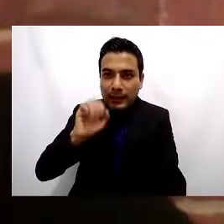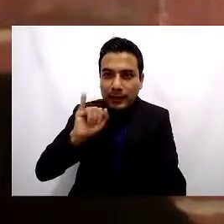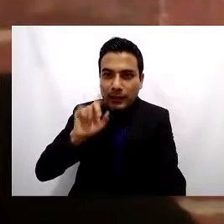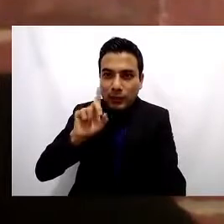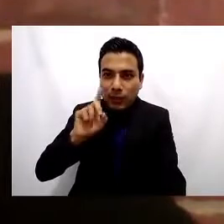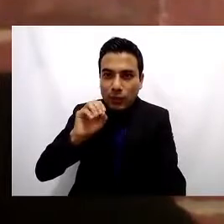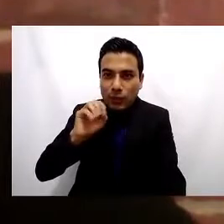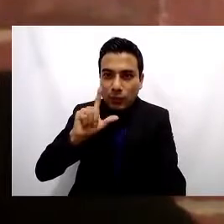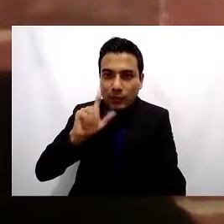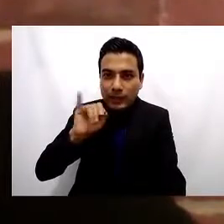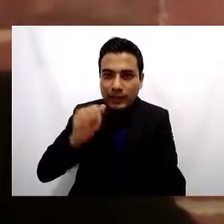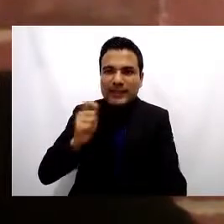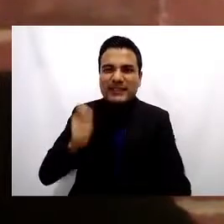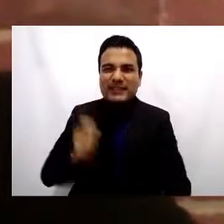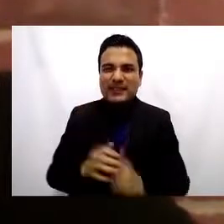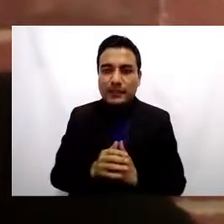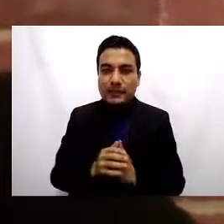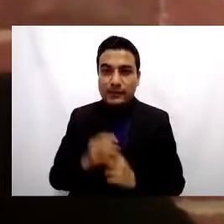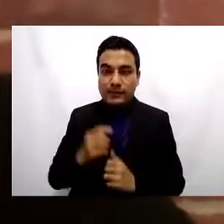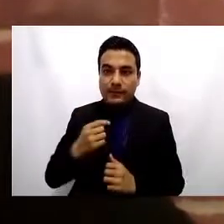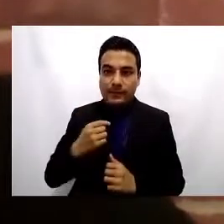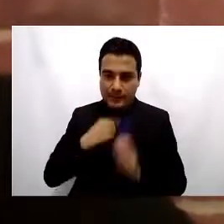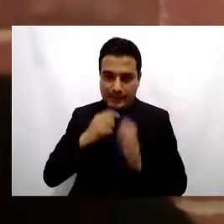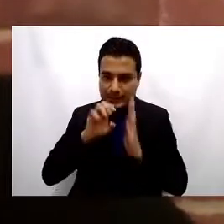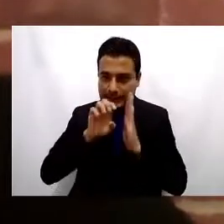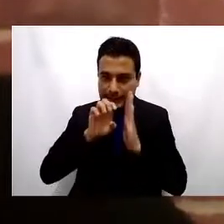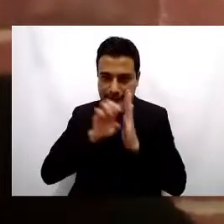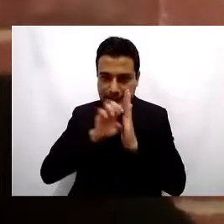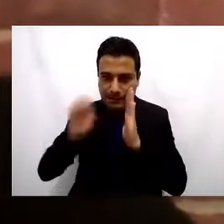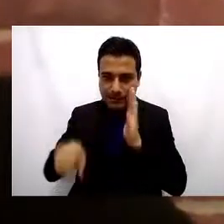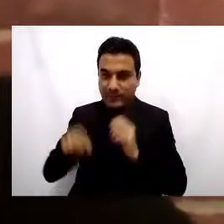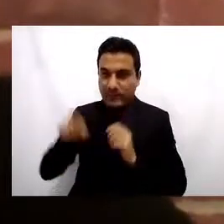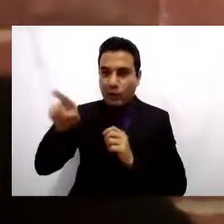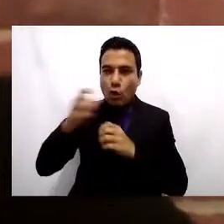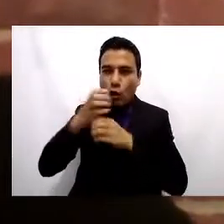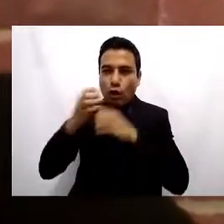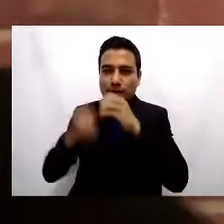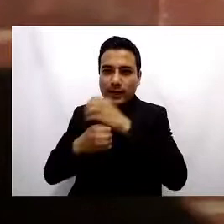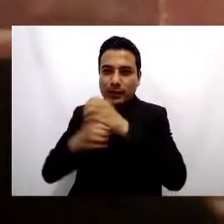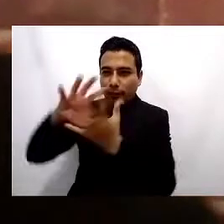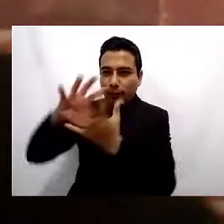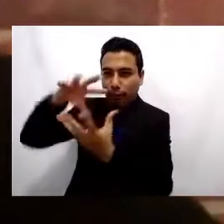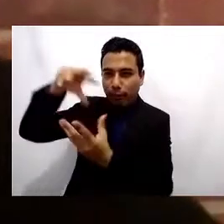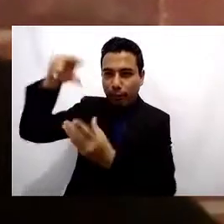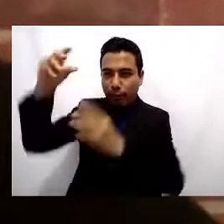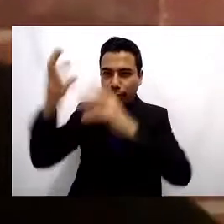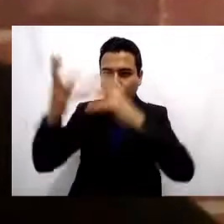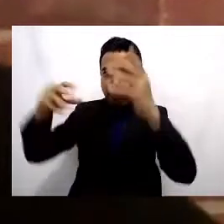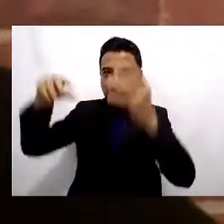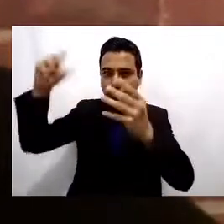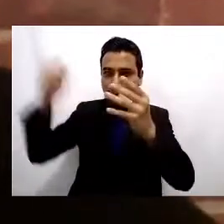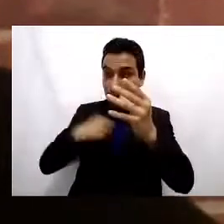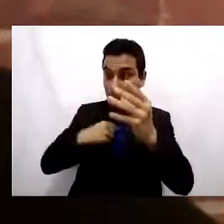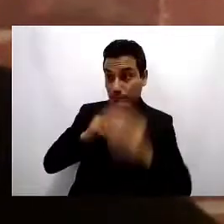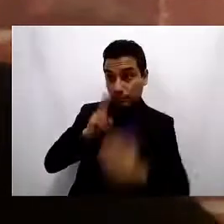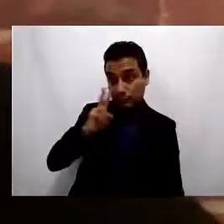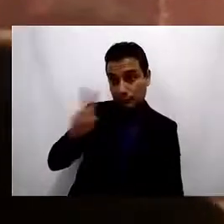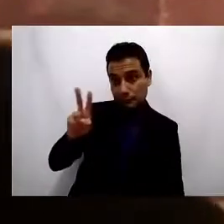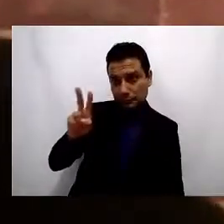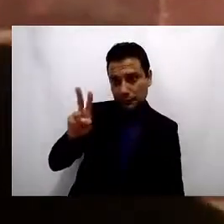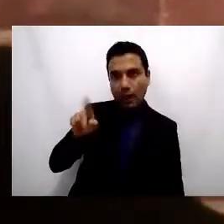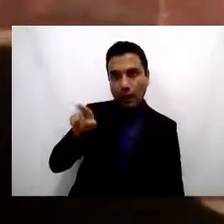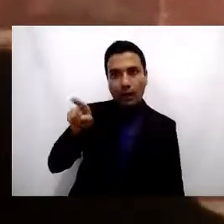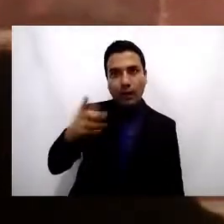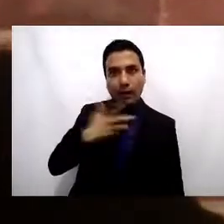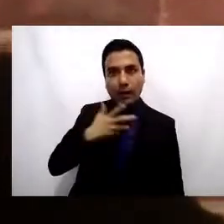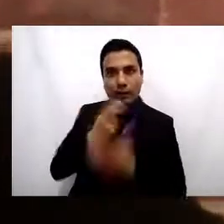ver sentido y forma en patrones vagos. Un loco, un demente, ve